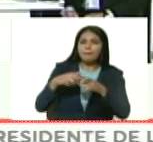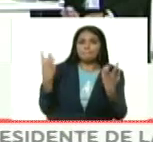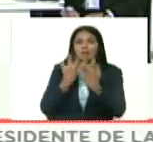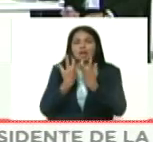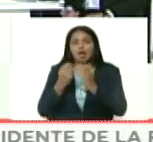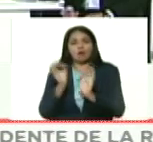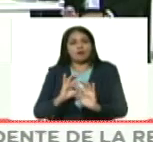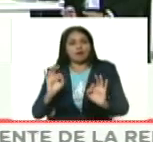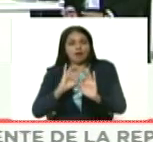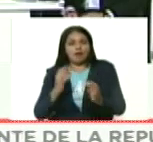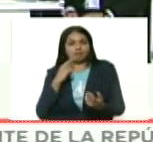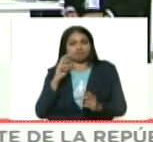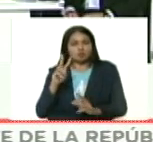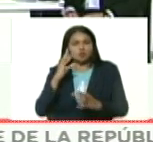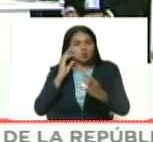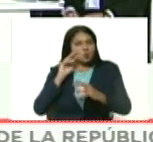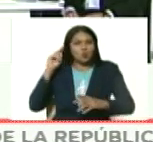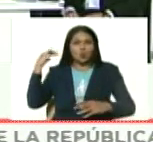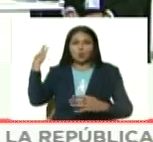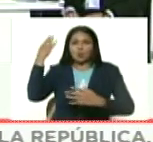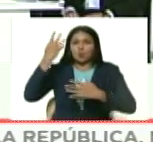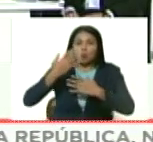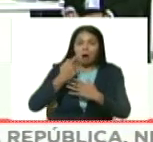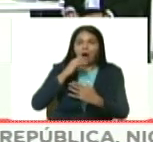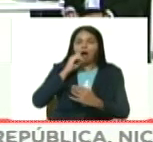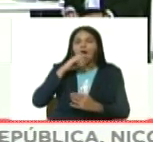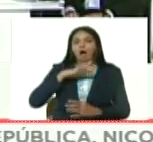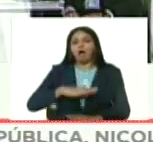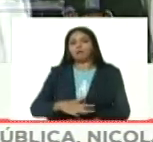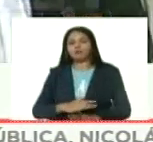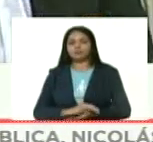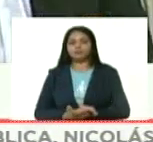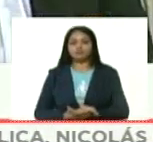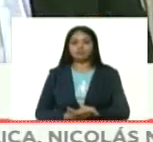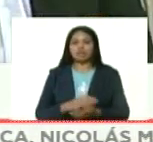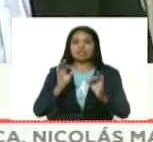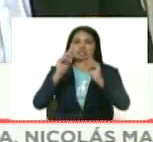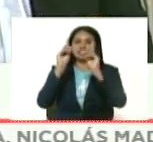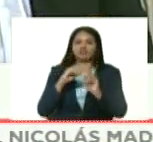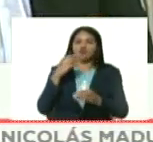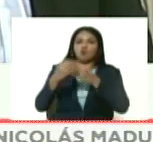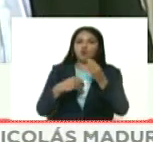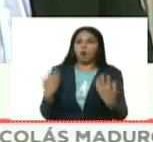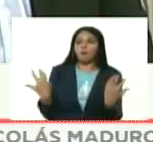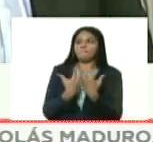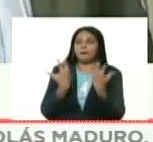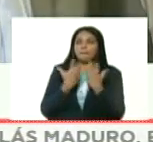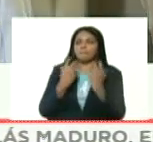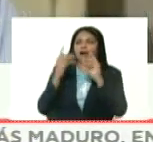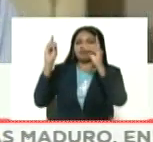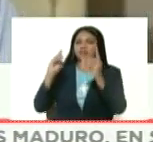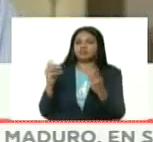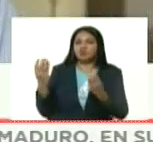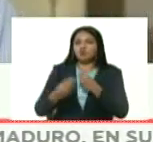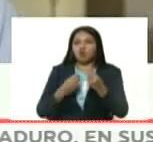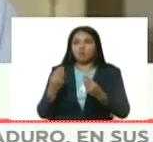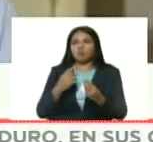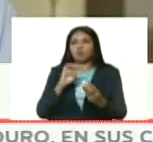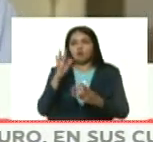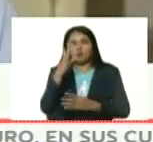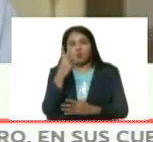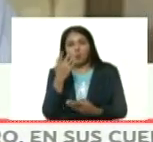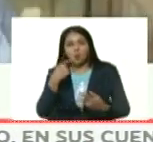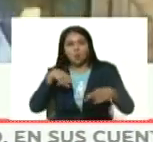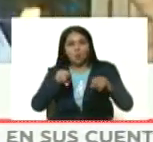peleado. Cuando se estaba decidiendo la batalla del Pantano de Vargas, parecía que las